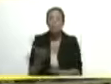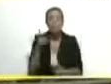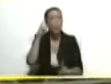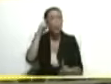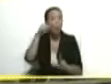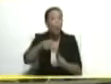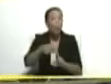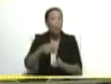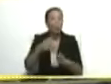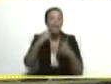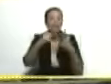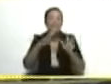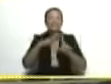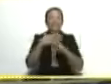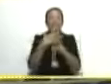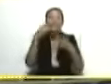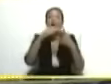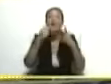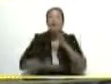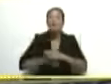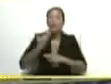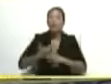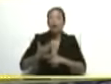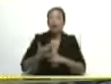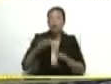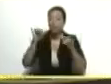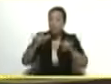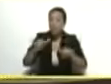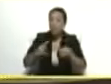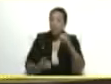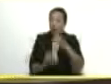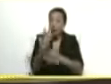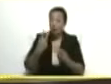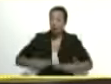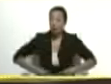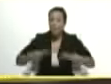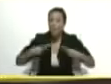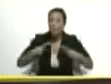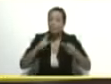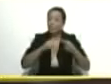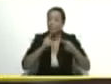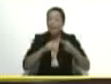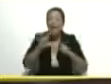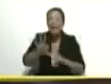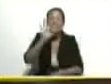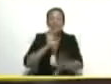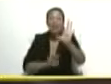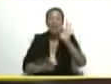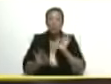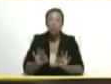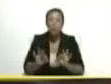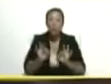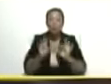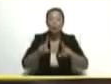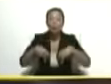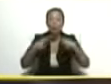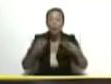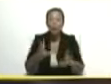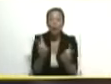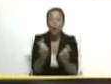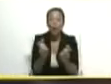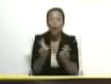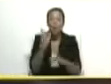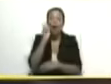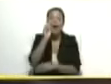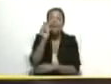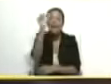hitos importantes en el desarrollo de la vida republicana, como fue la selección de un nuevo Tribunal